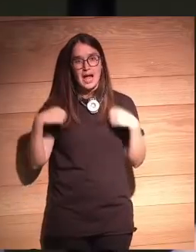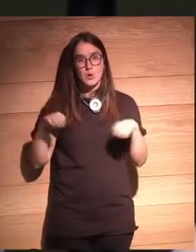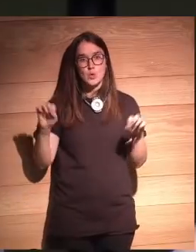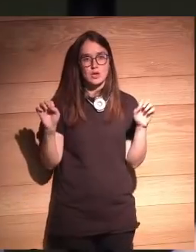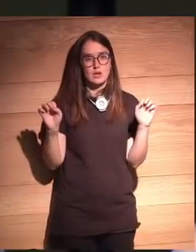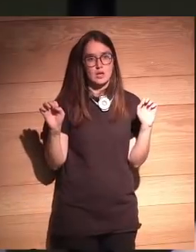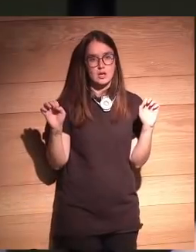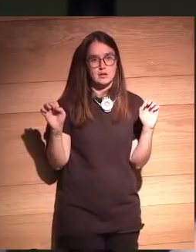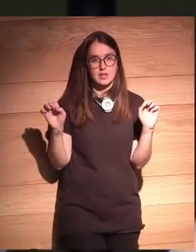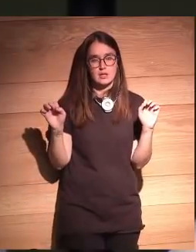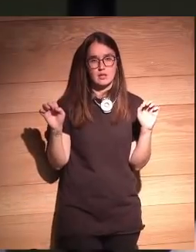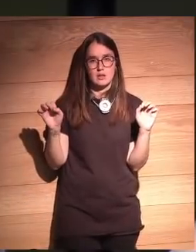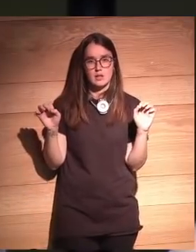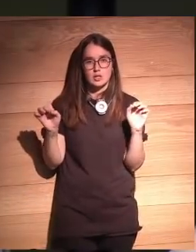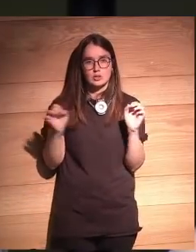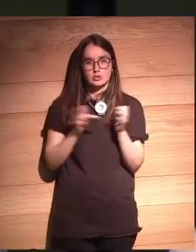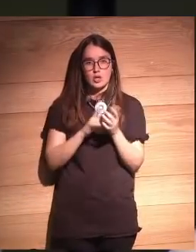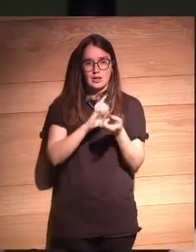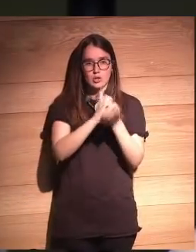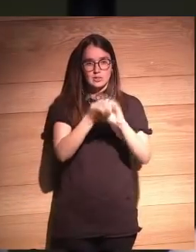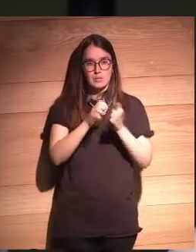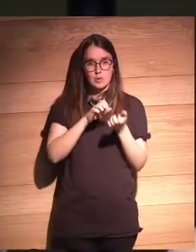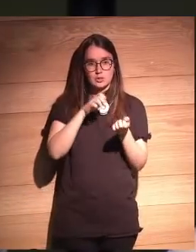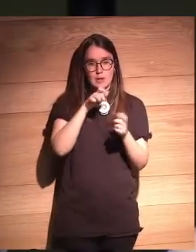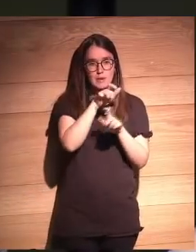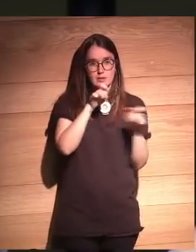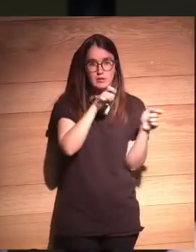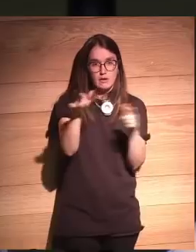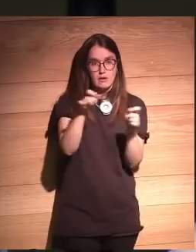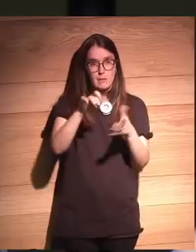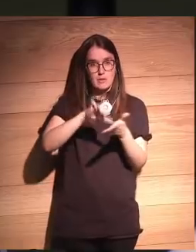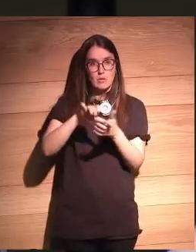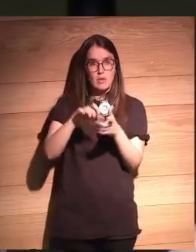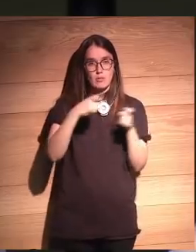Independientemente de los cambios demográficos